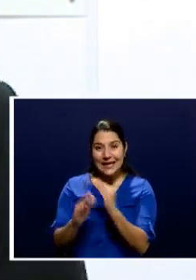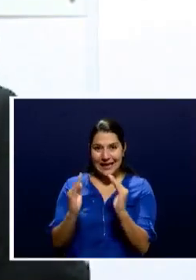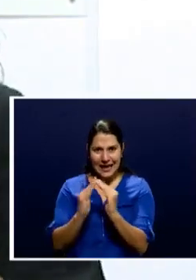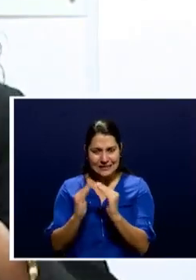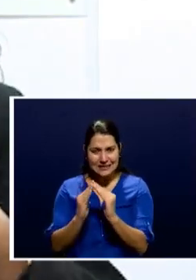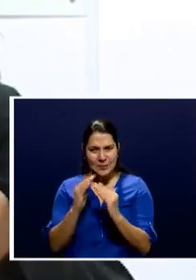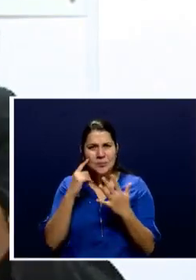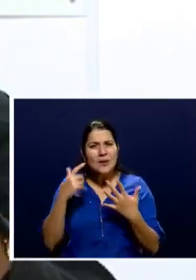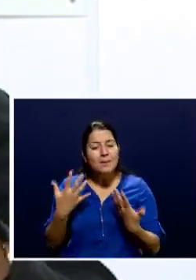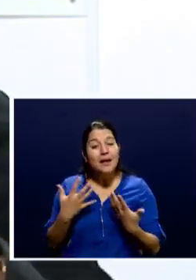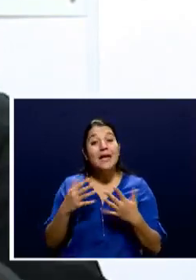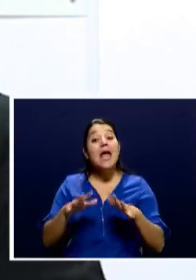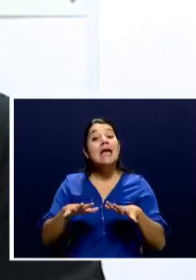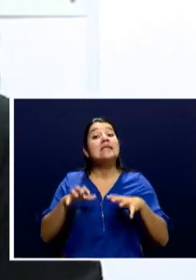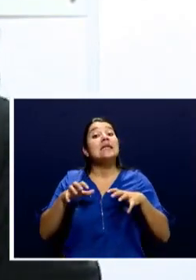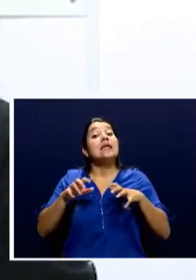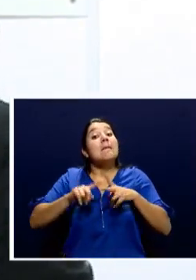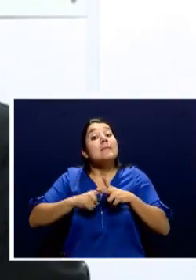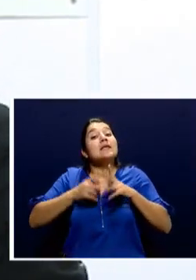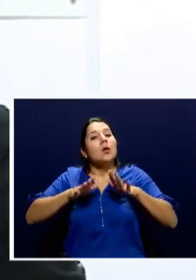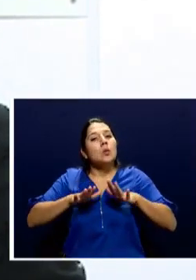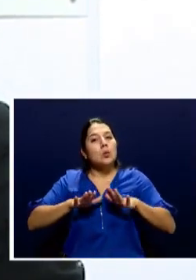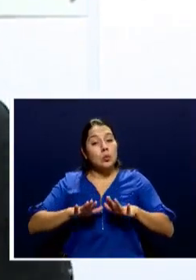para que los niveles de estrés empiecen a bajar.